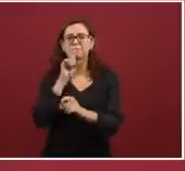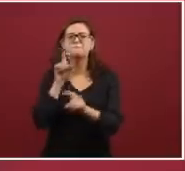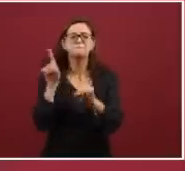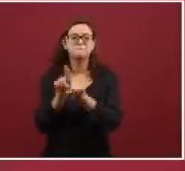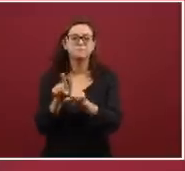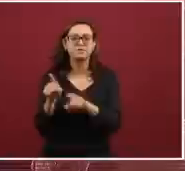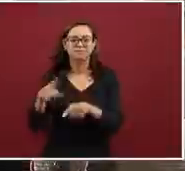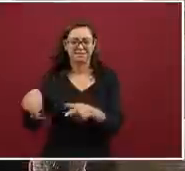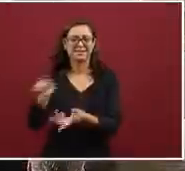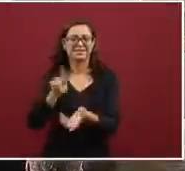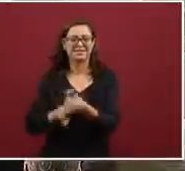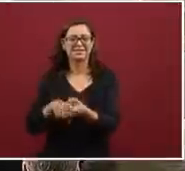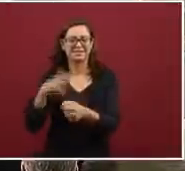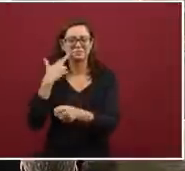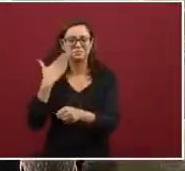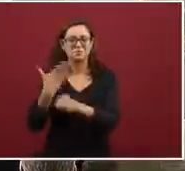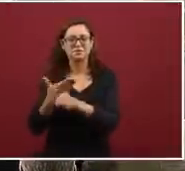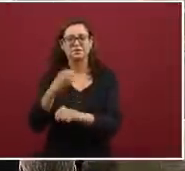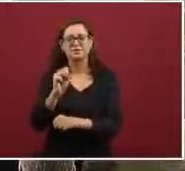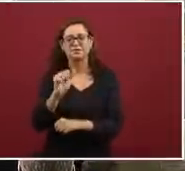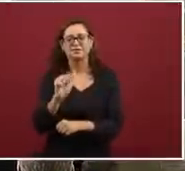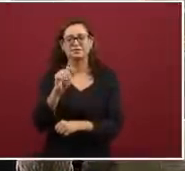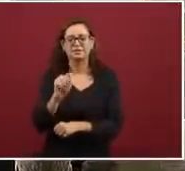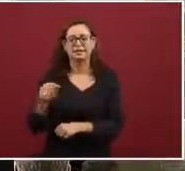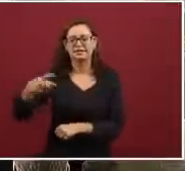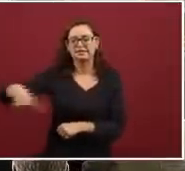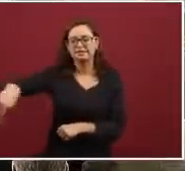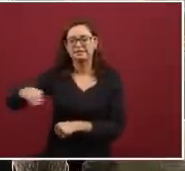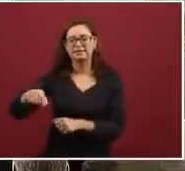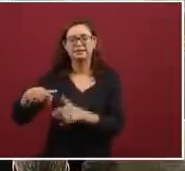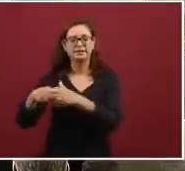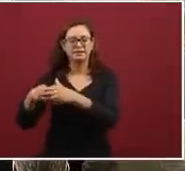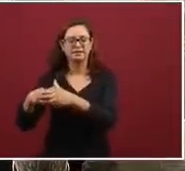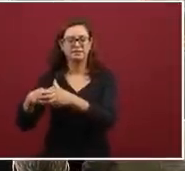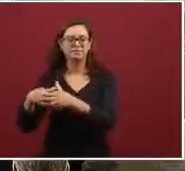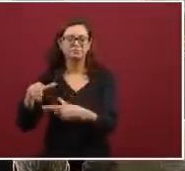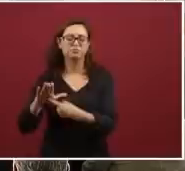responsables del SAT van a